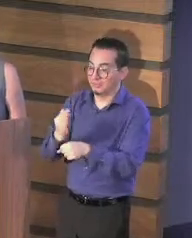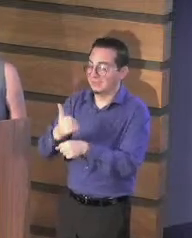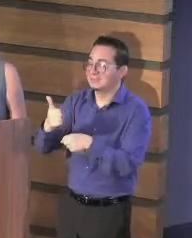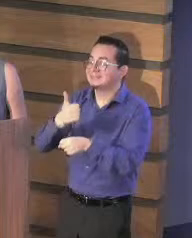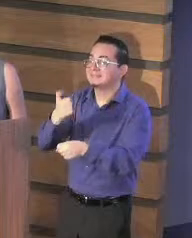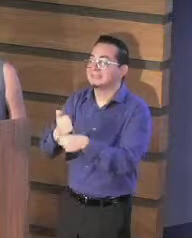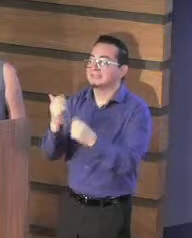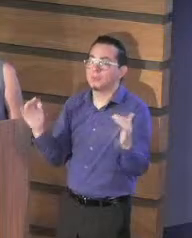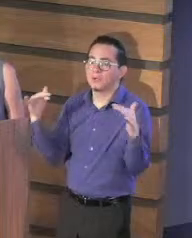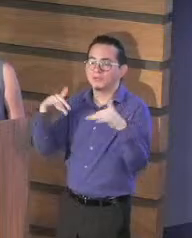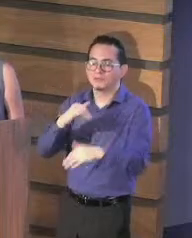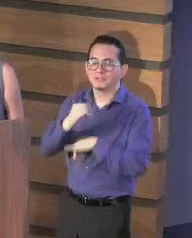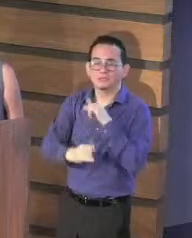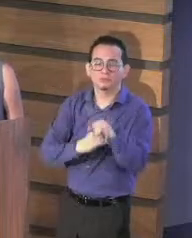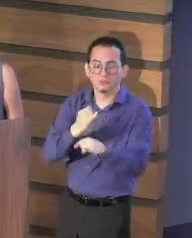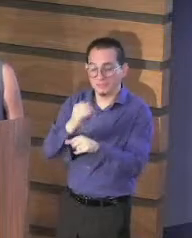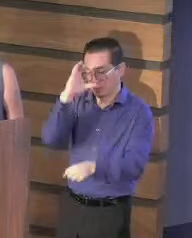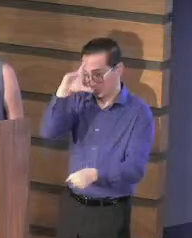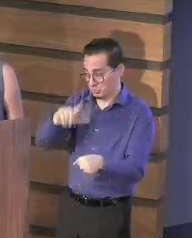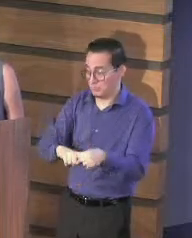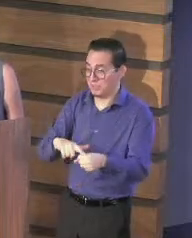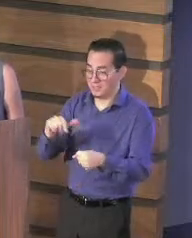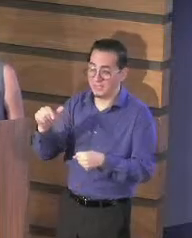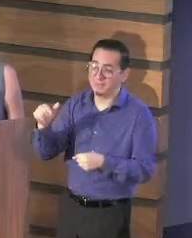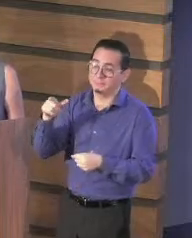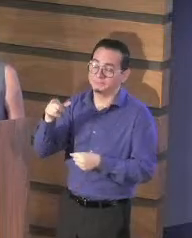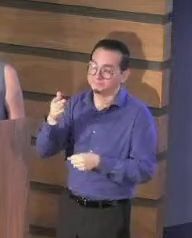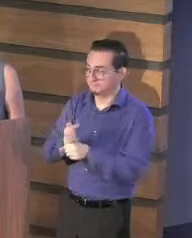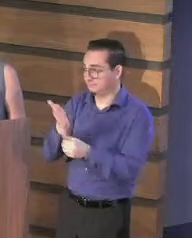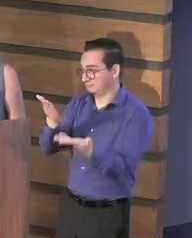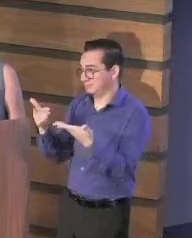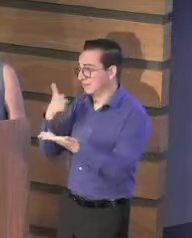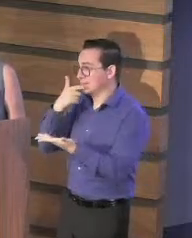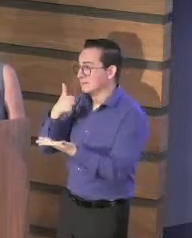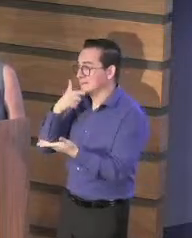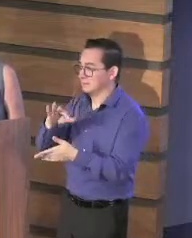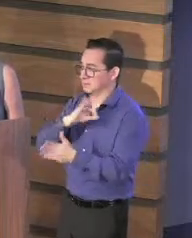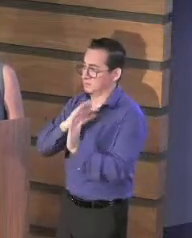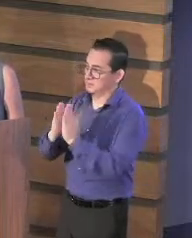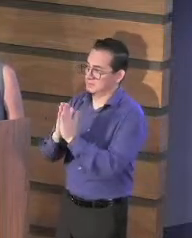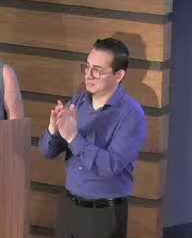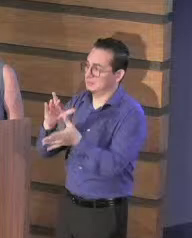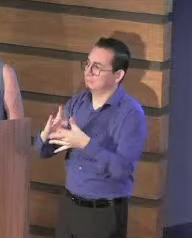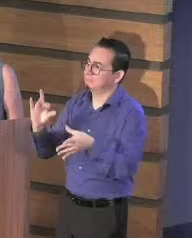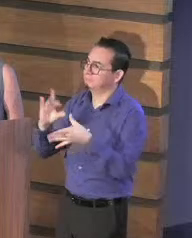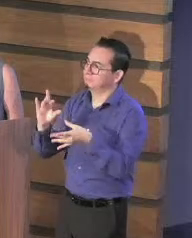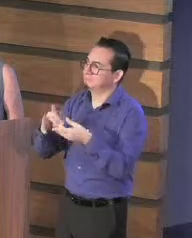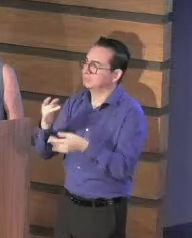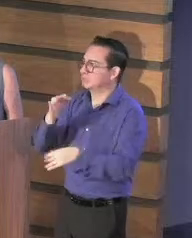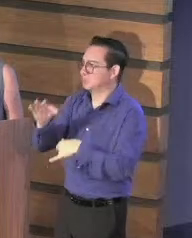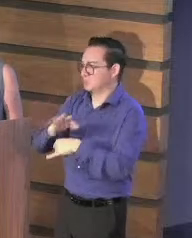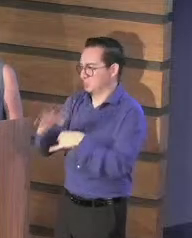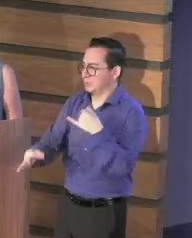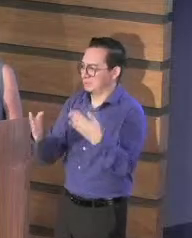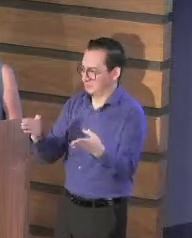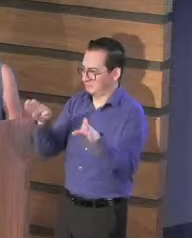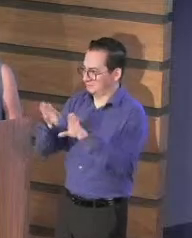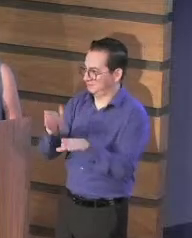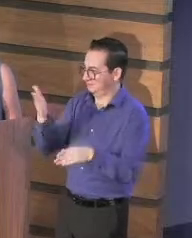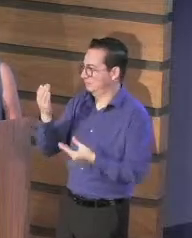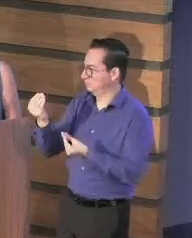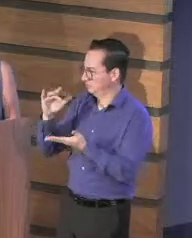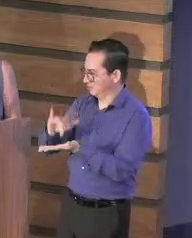Encuentro Internacional de Cultura Auditiva e invitamos al maestro Gil que por favor nos dé nuestro mensaje de clausura.